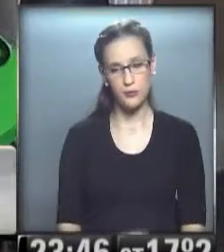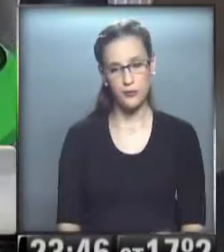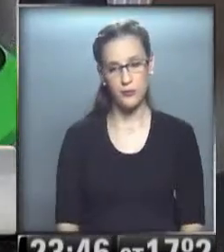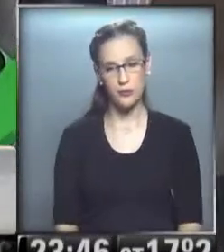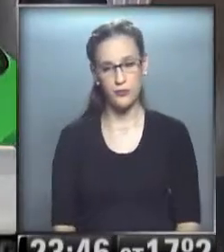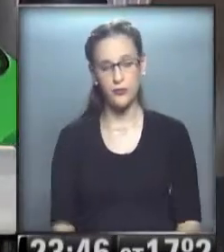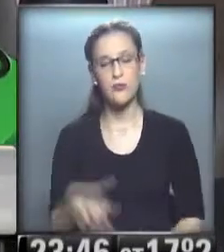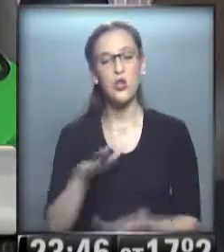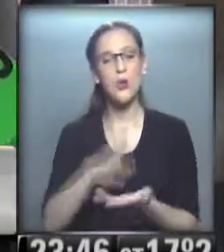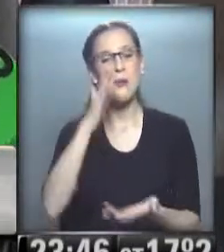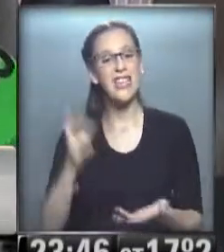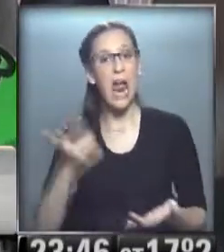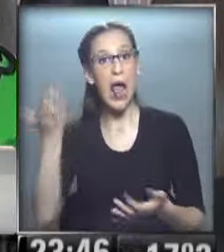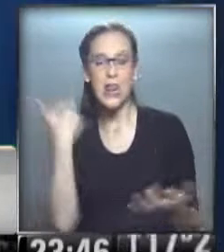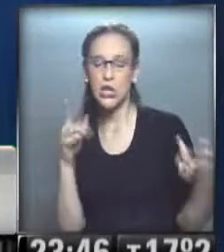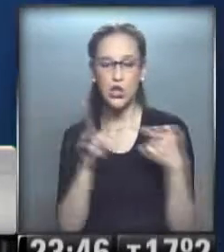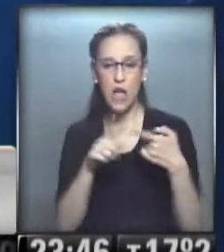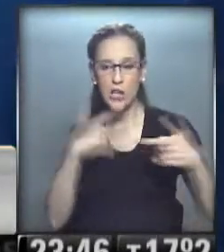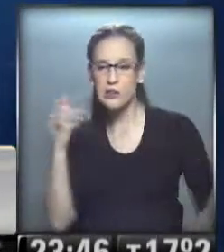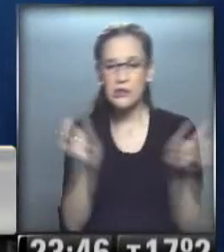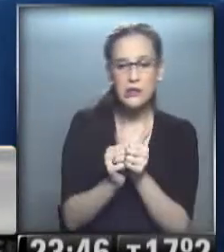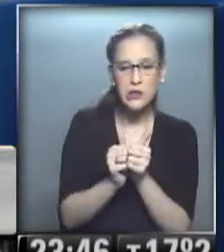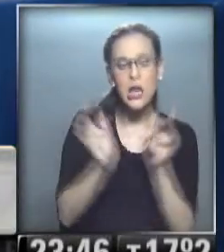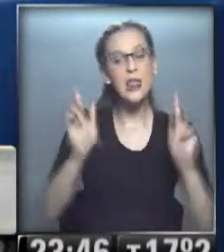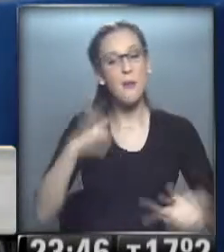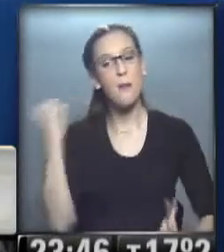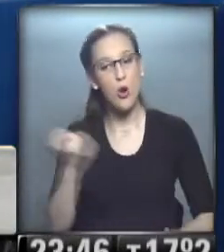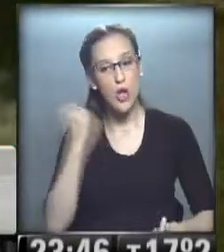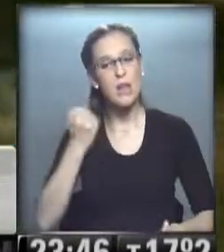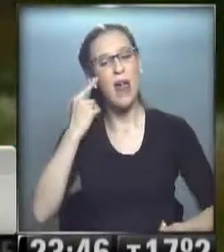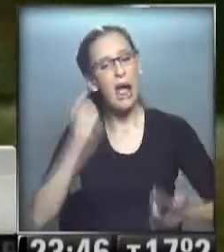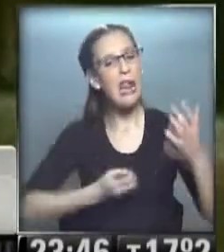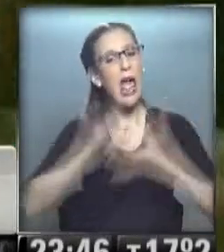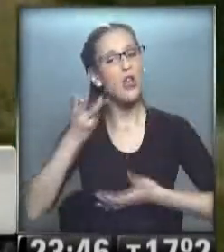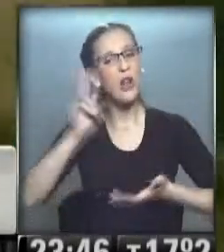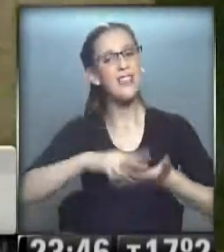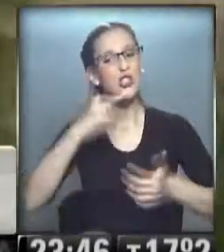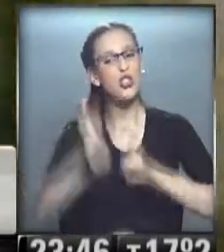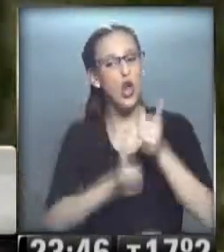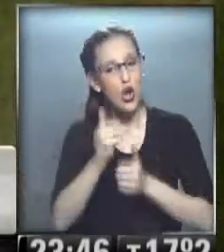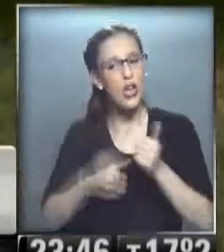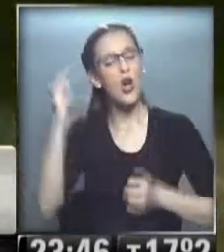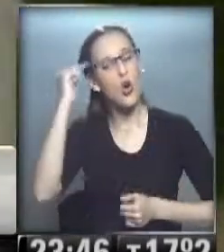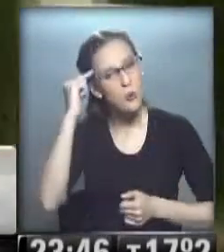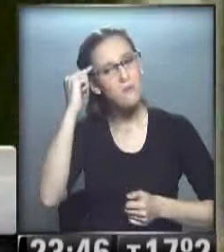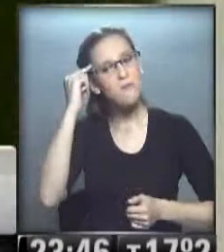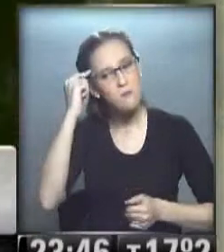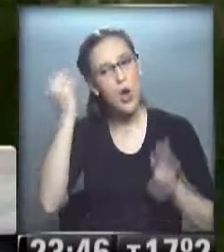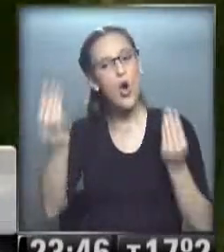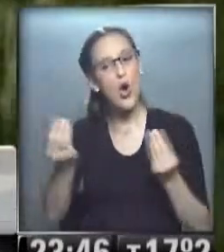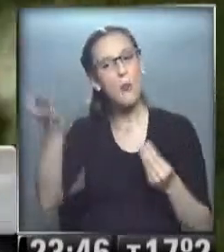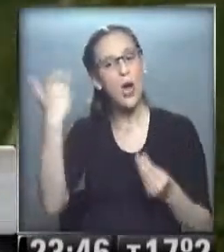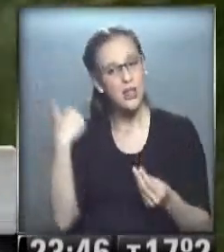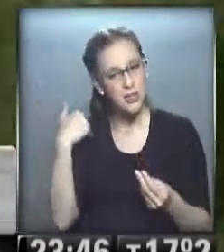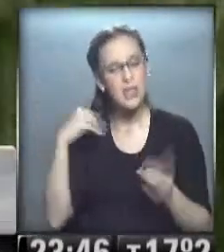de los militares, también es información útil a la hora de reconstruir la historia. Estamos ahora trabajando en reconstruir los legajos de